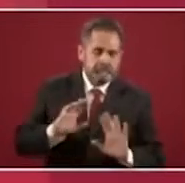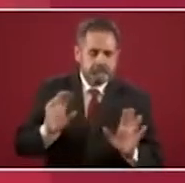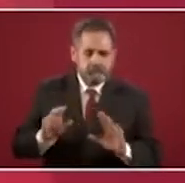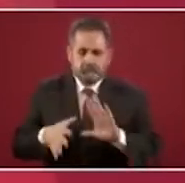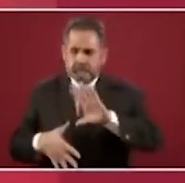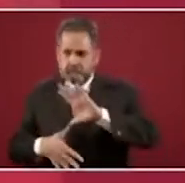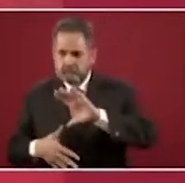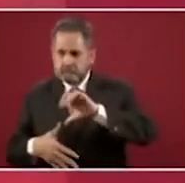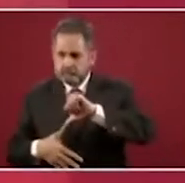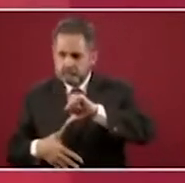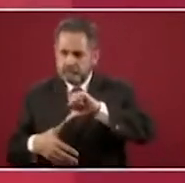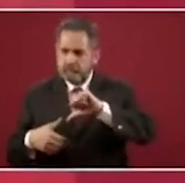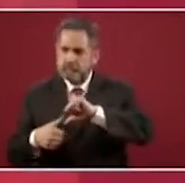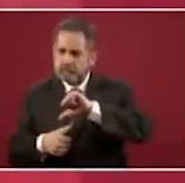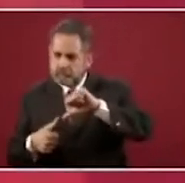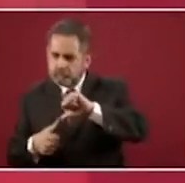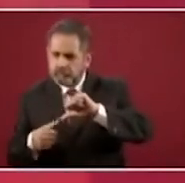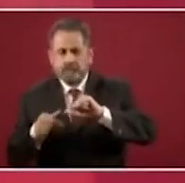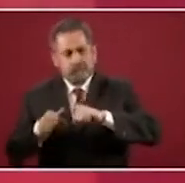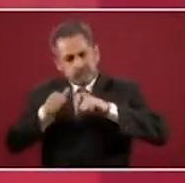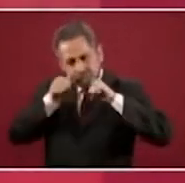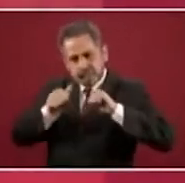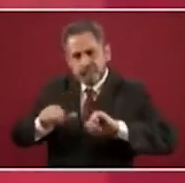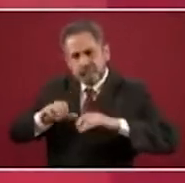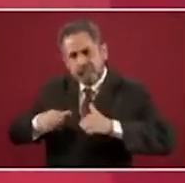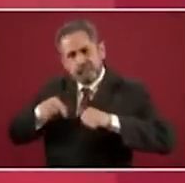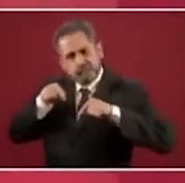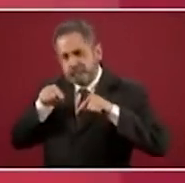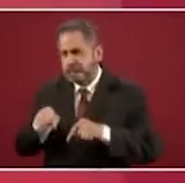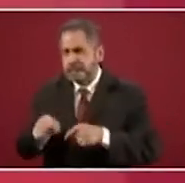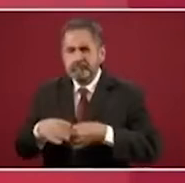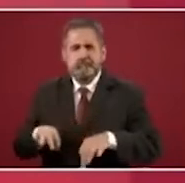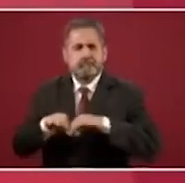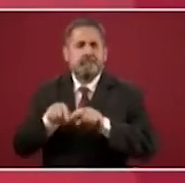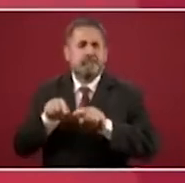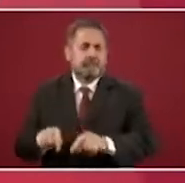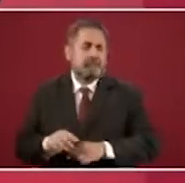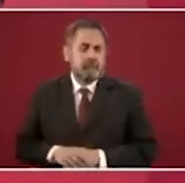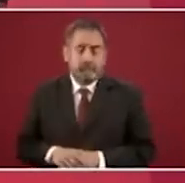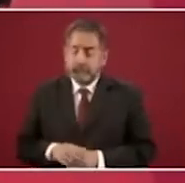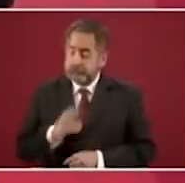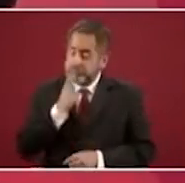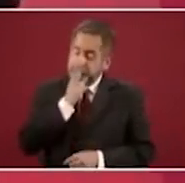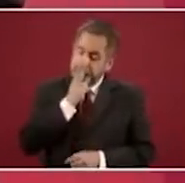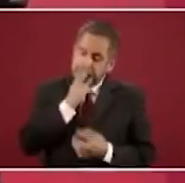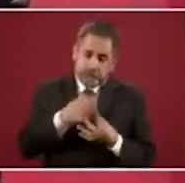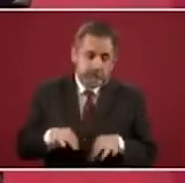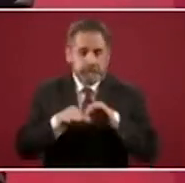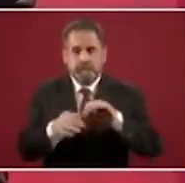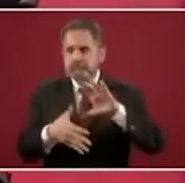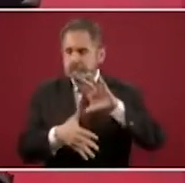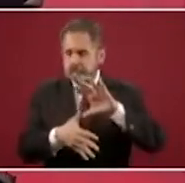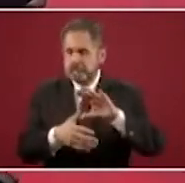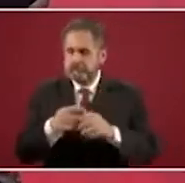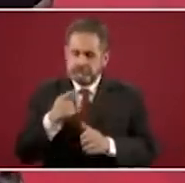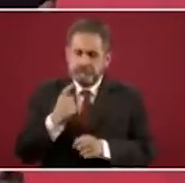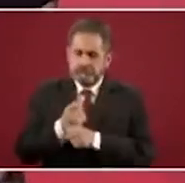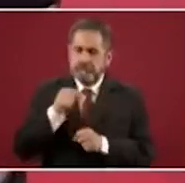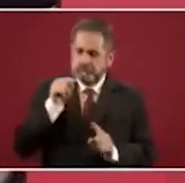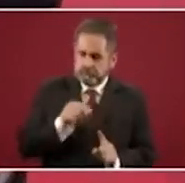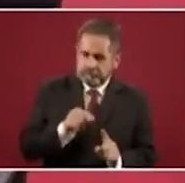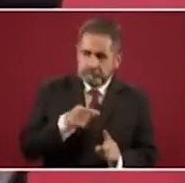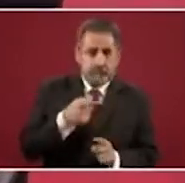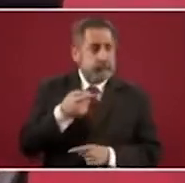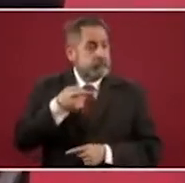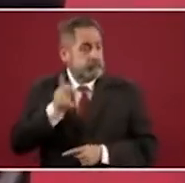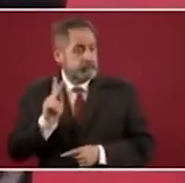caribe este nos importan mucho pero hay